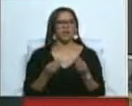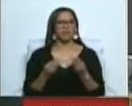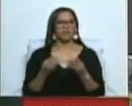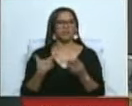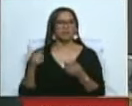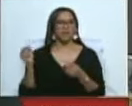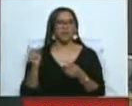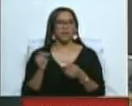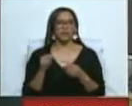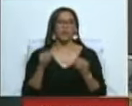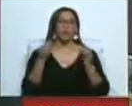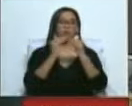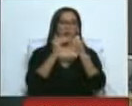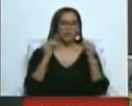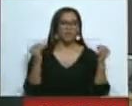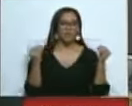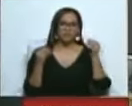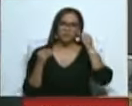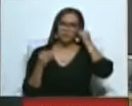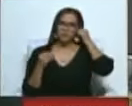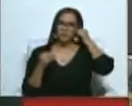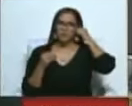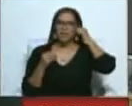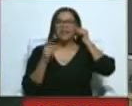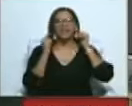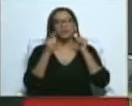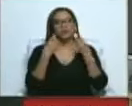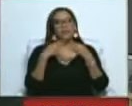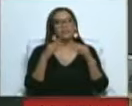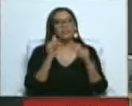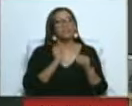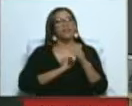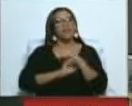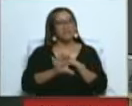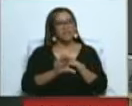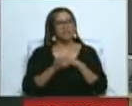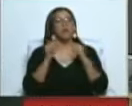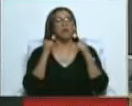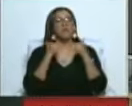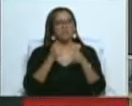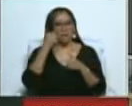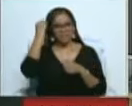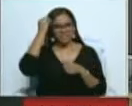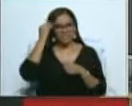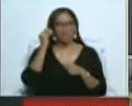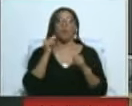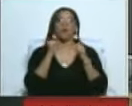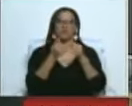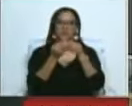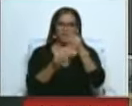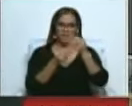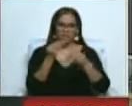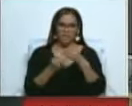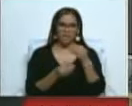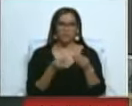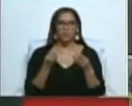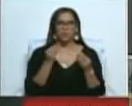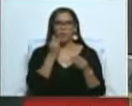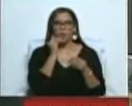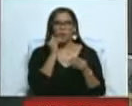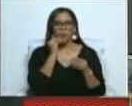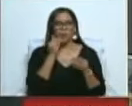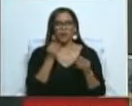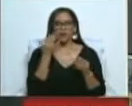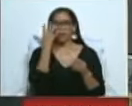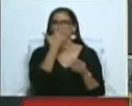tratando de pegar una frase, de pegar un... Eso era un contenido que estaban lanzando, bien pensado, bien diseñado, y bueno, muchos jóvenes cayeron en